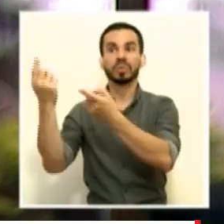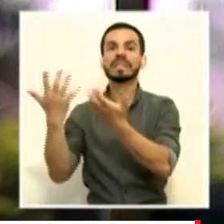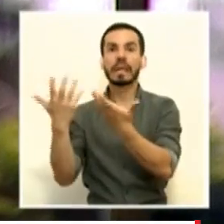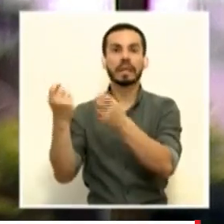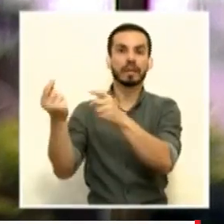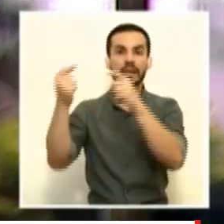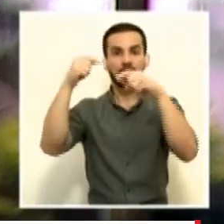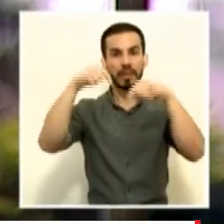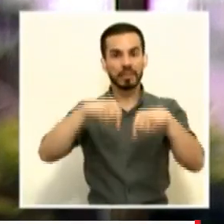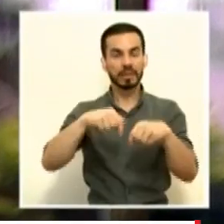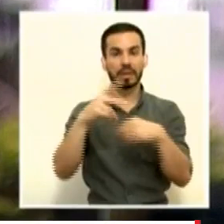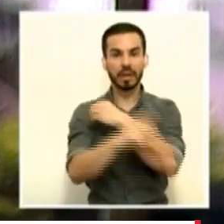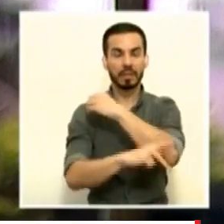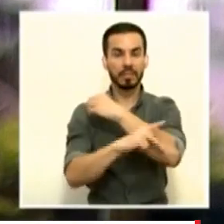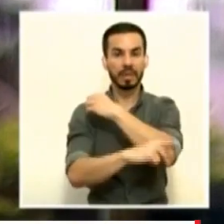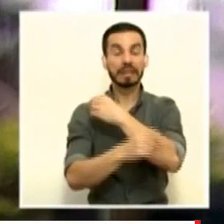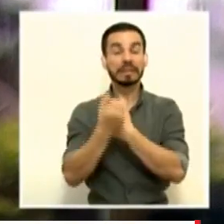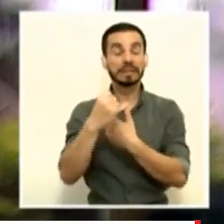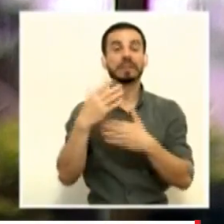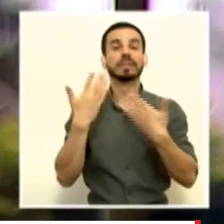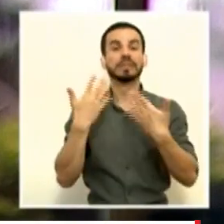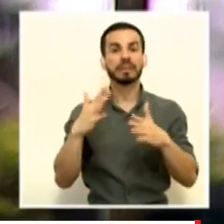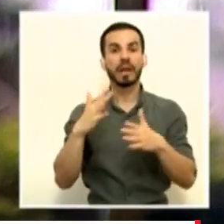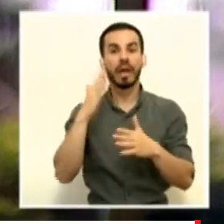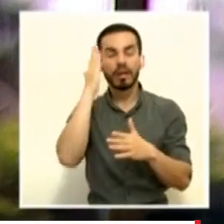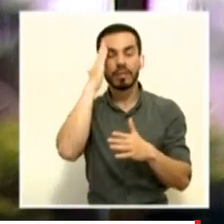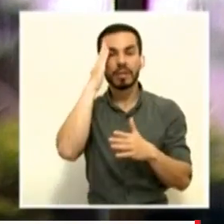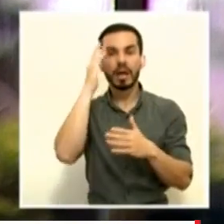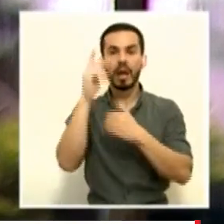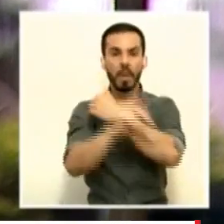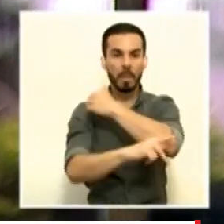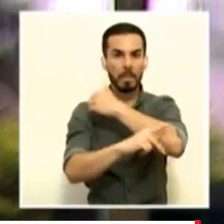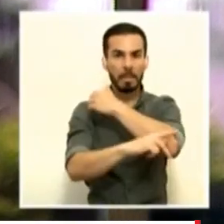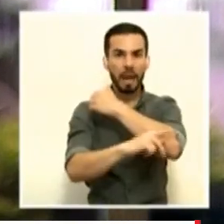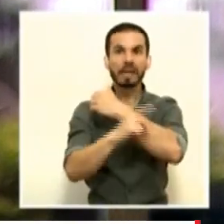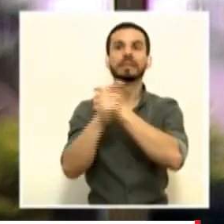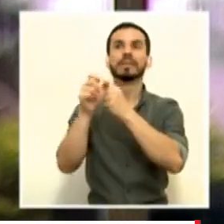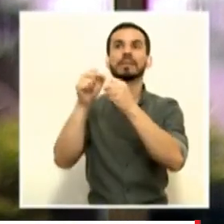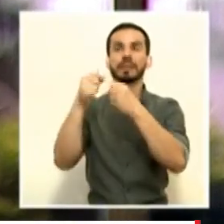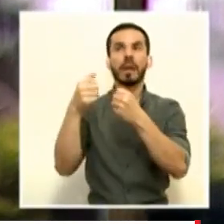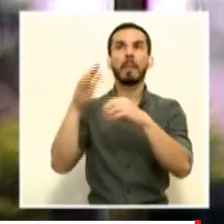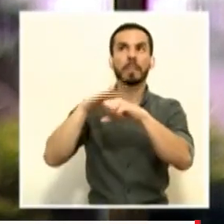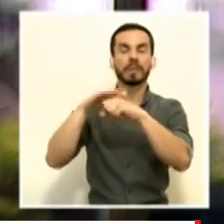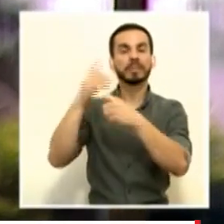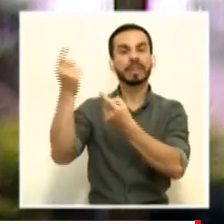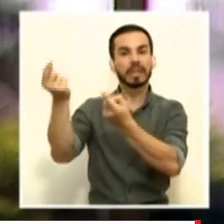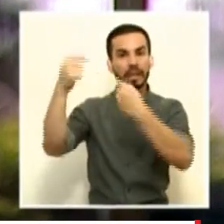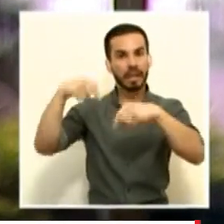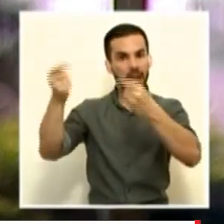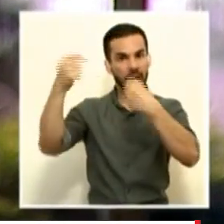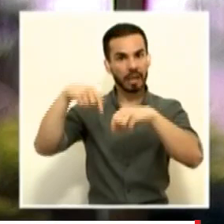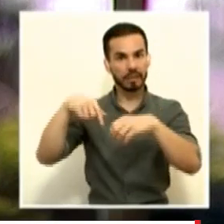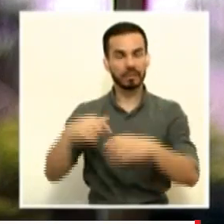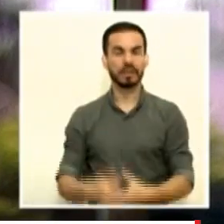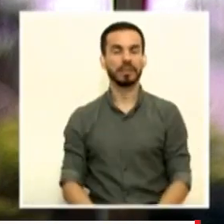el país, y si ya se han considerado tal vez países a los que se les vaya a permitir la